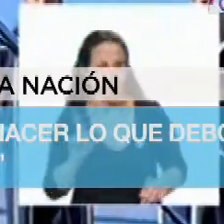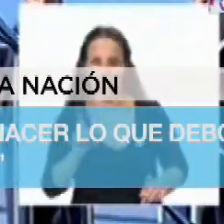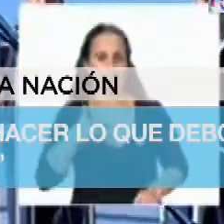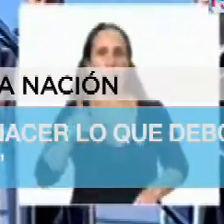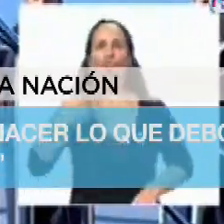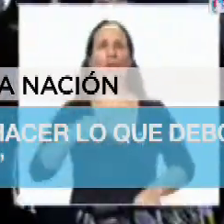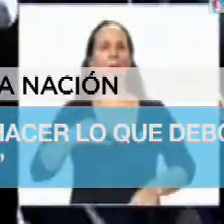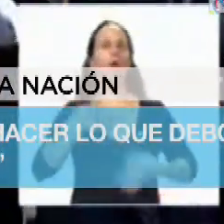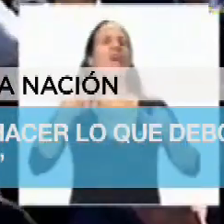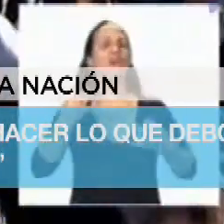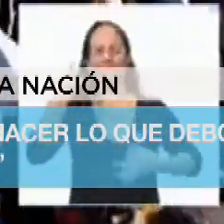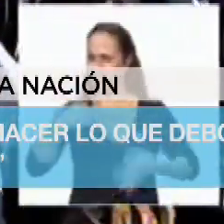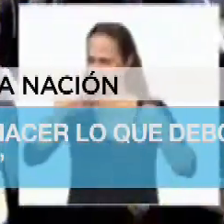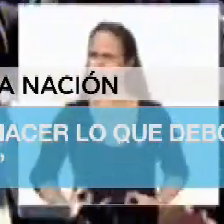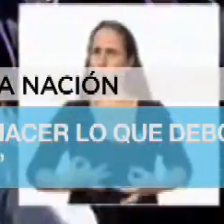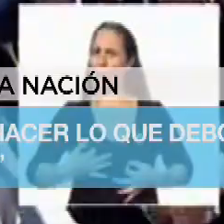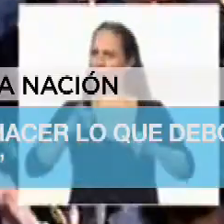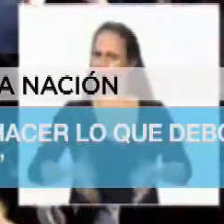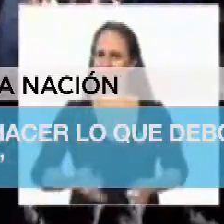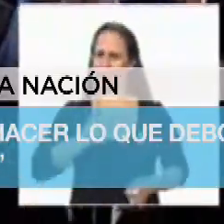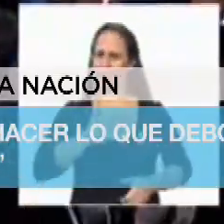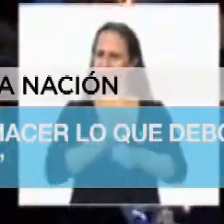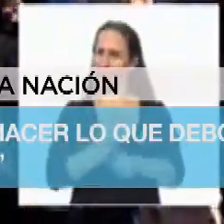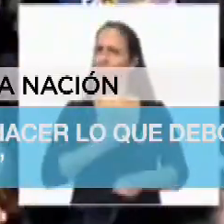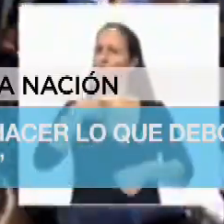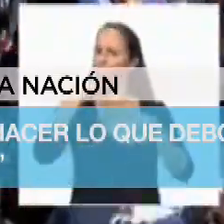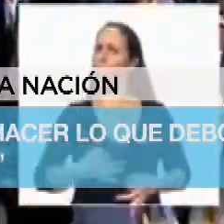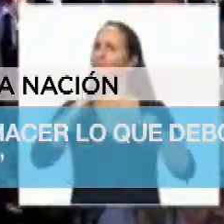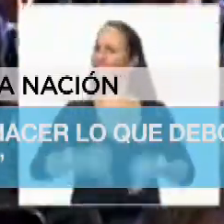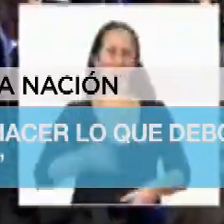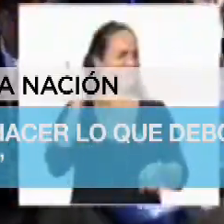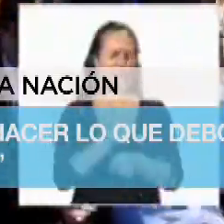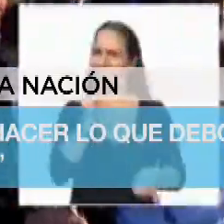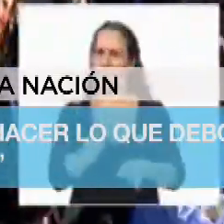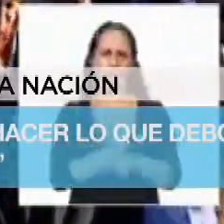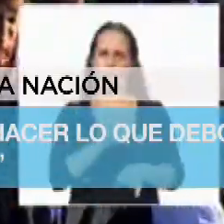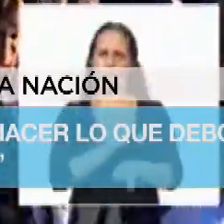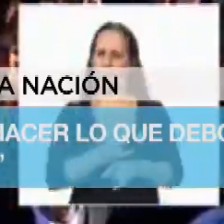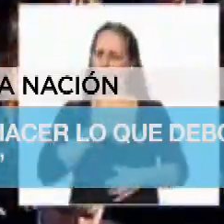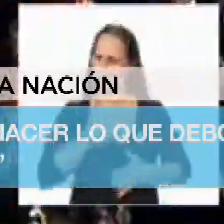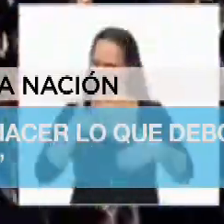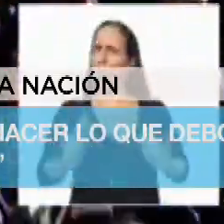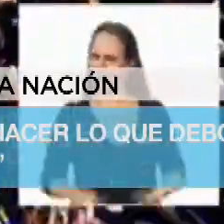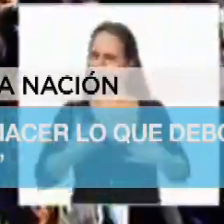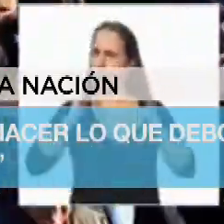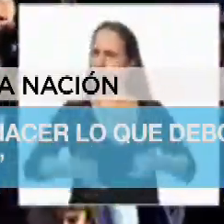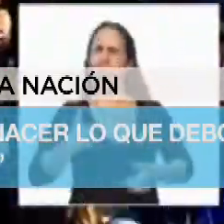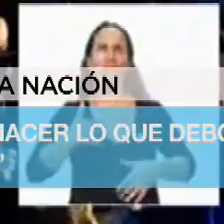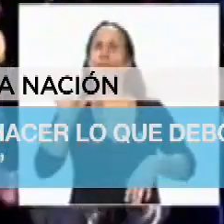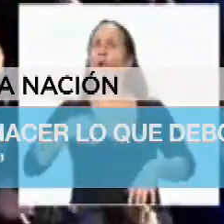debo, sí para cumplir con mi deber, siempre. Siempre estaré dispuesta a cumplir con mi